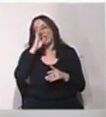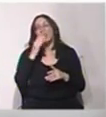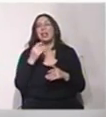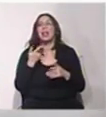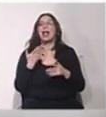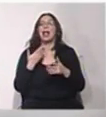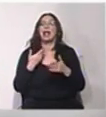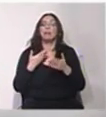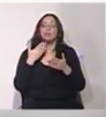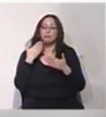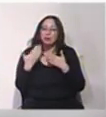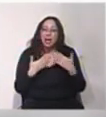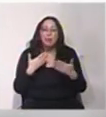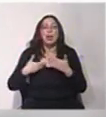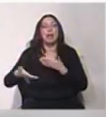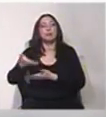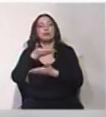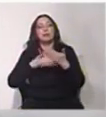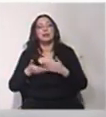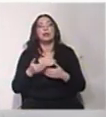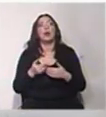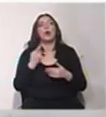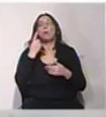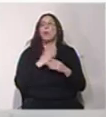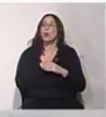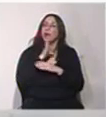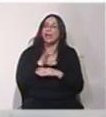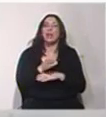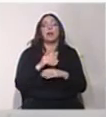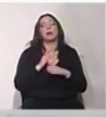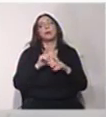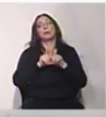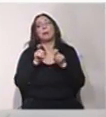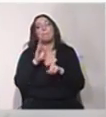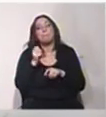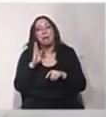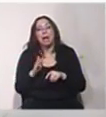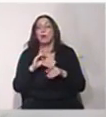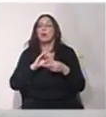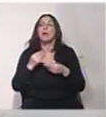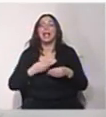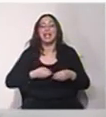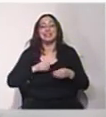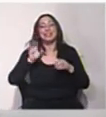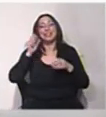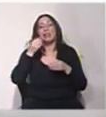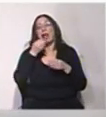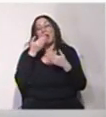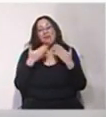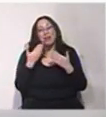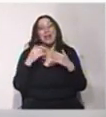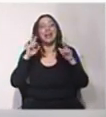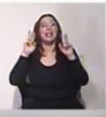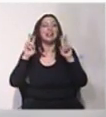hablábamos fuera de, uh-huh, cámara, bueno, así como una va a ser el PAP, ¿no? Tener esa conducta capaz de sacar algunos temas, ¿no? Y hablaba, uh-huh, también